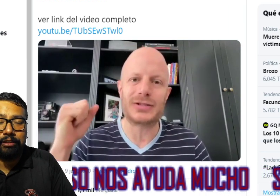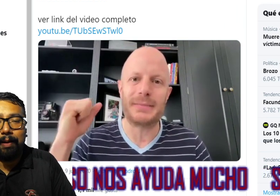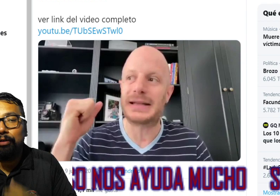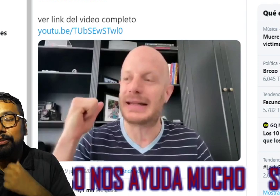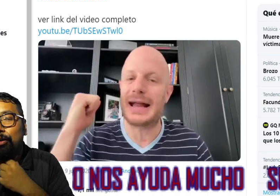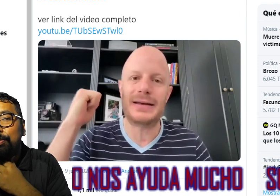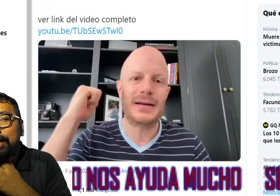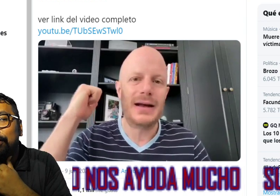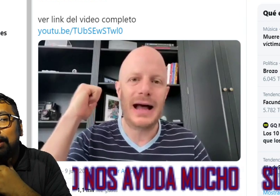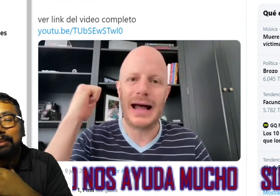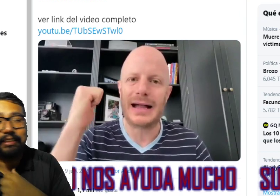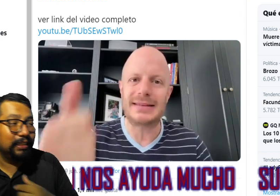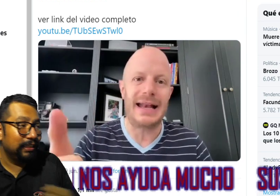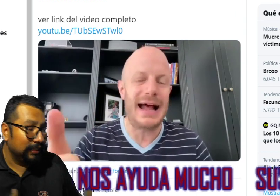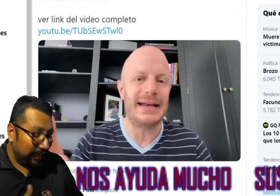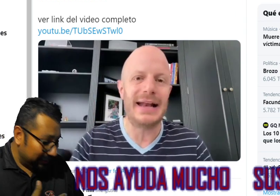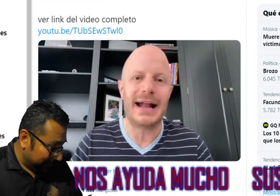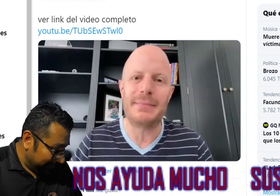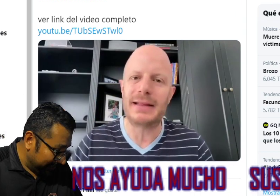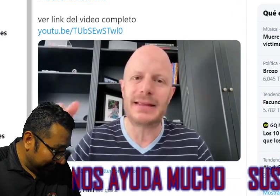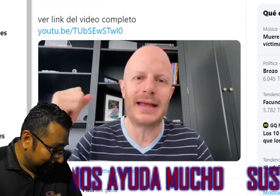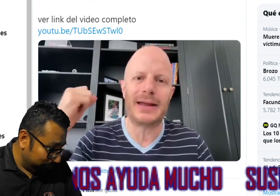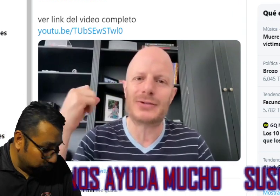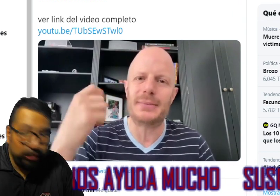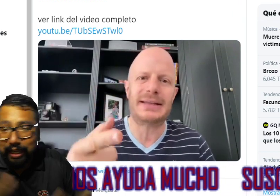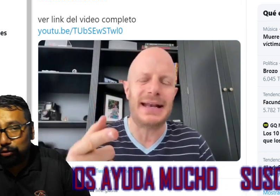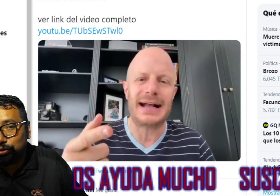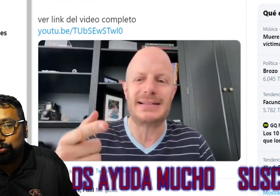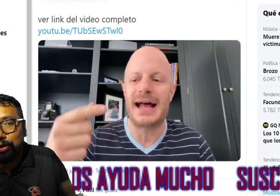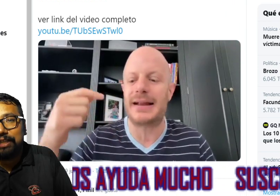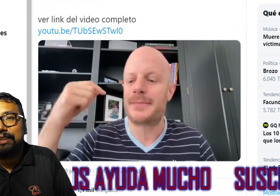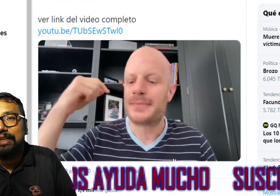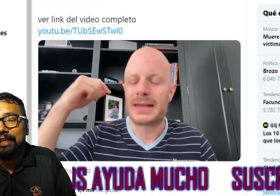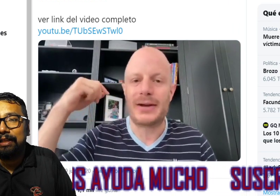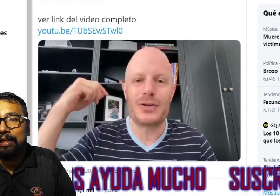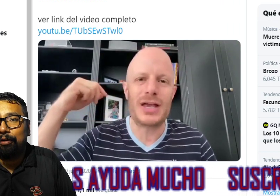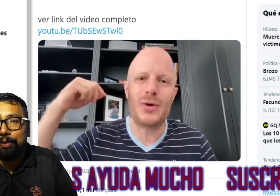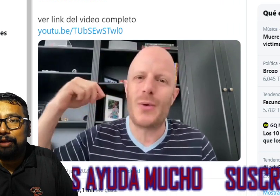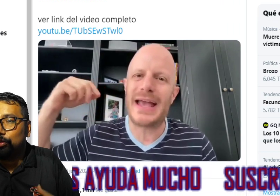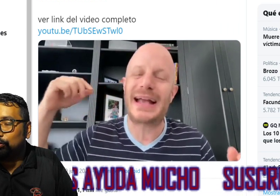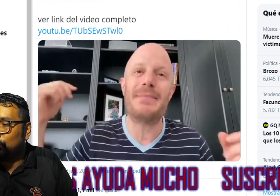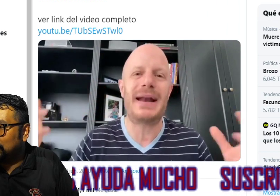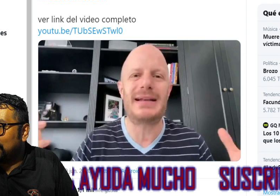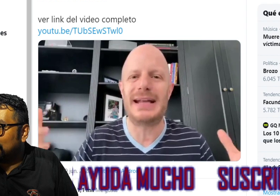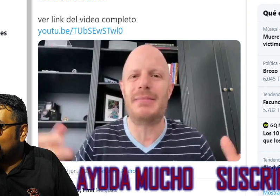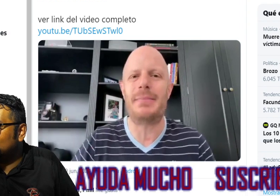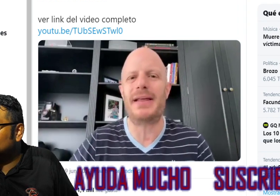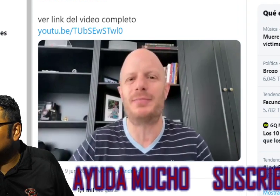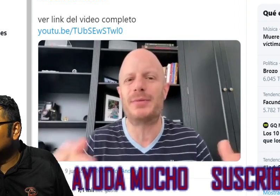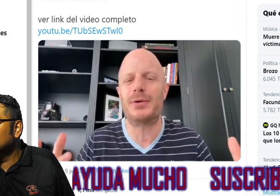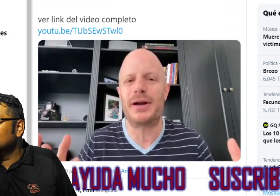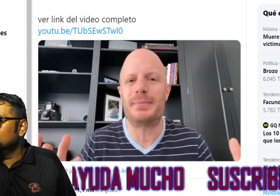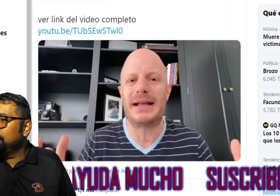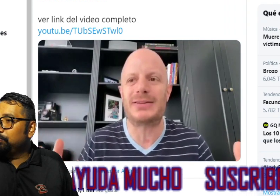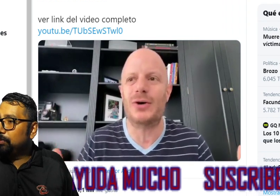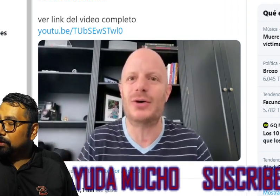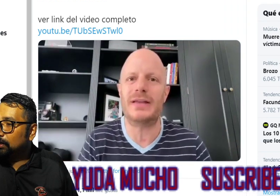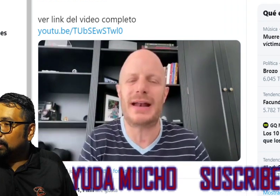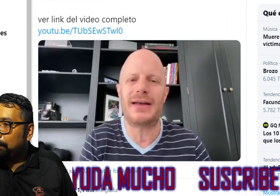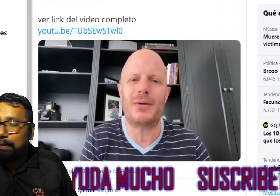trabajos de gobierno a las este bus ya todos los lugares del gobierno que son los encargados